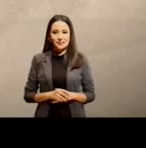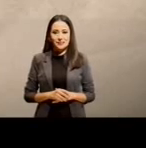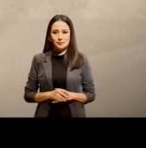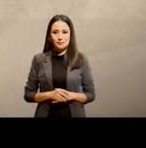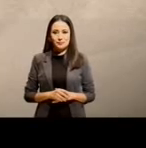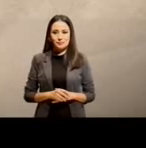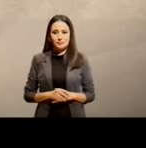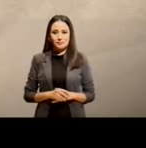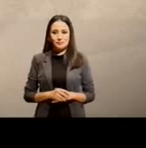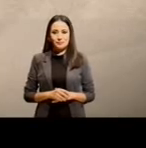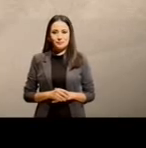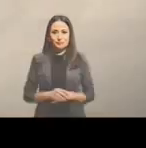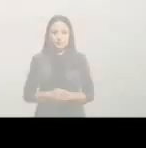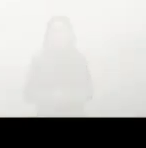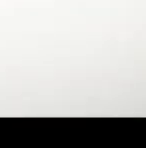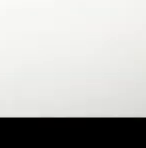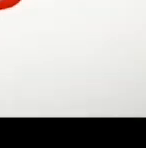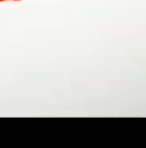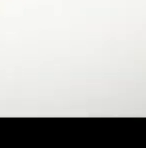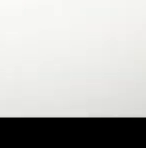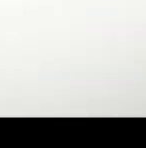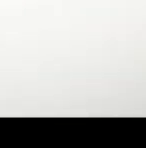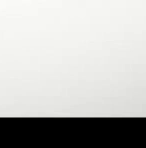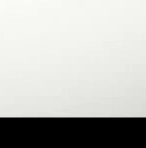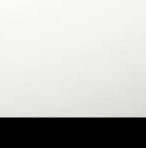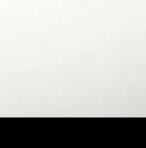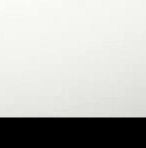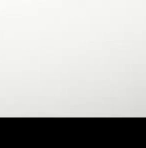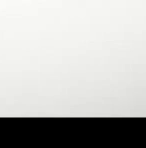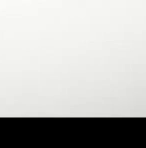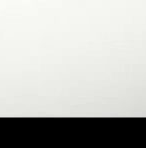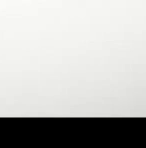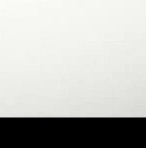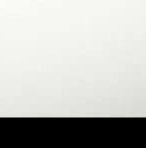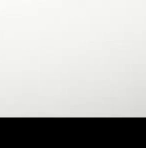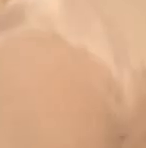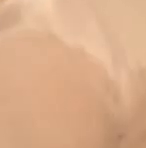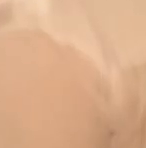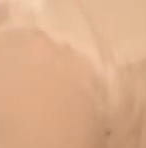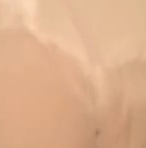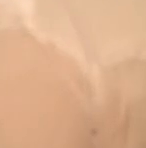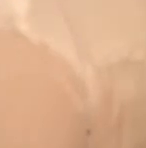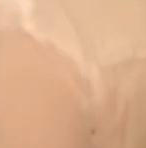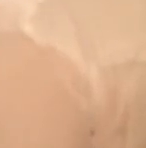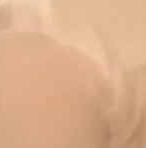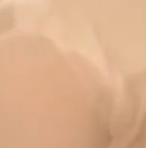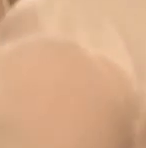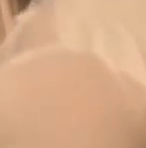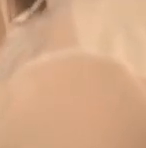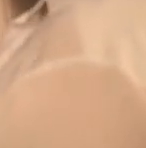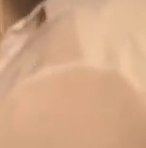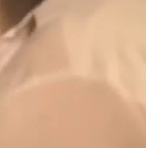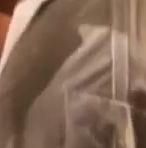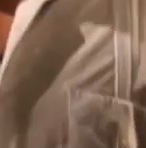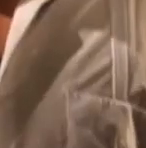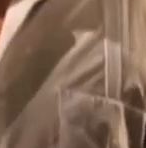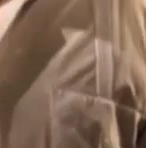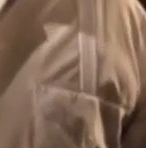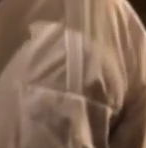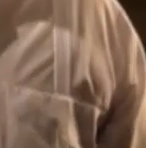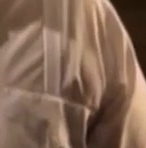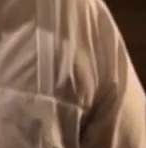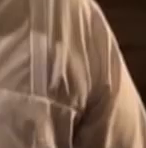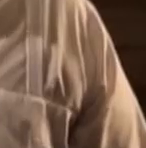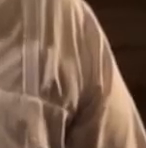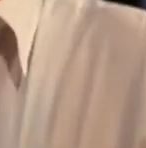www.gestionderiesgos.gov.es. Prevenir salva vidas. El gobierno de todos. Te felicito. Sabía que un día tenías